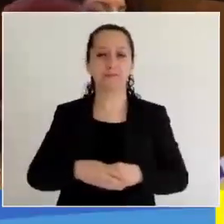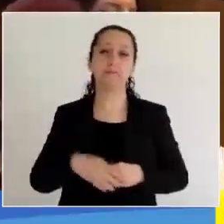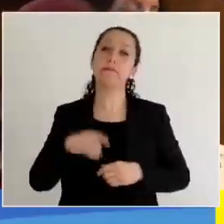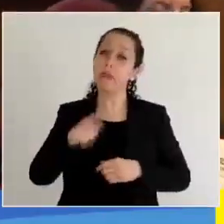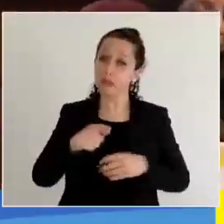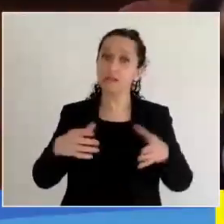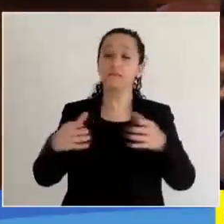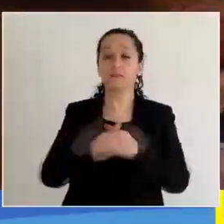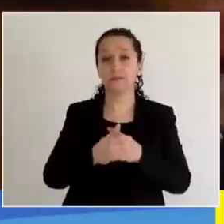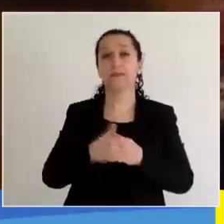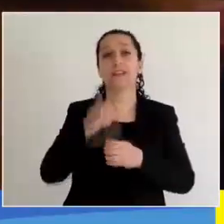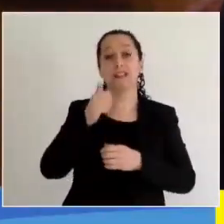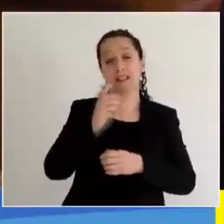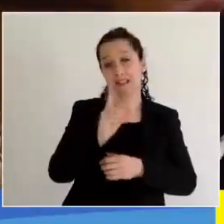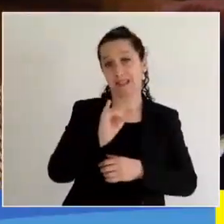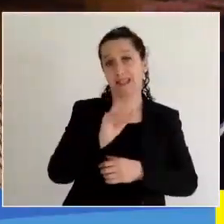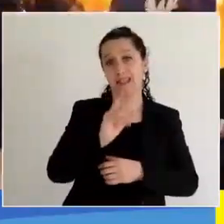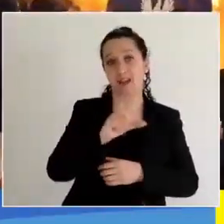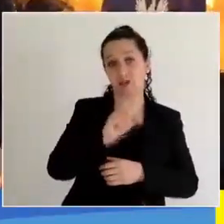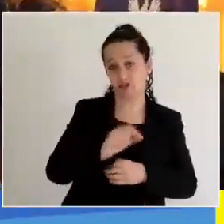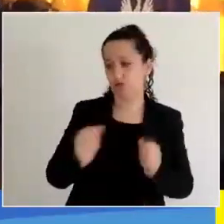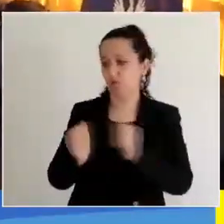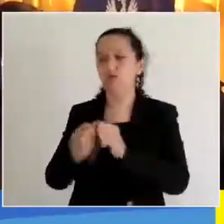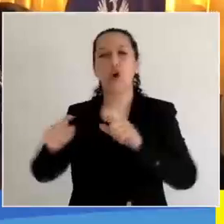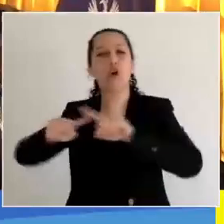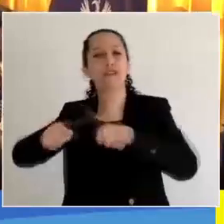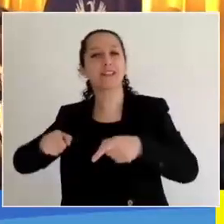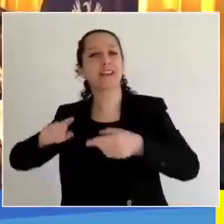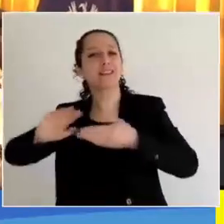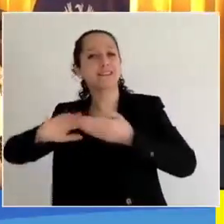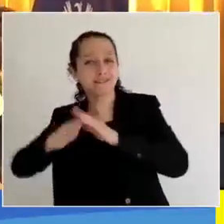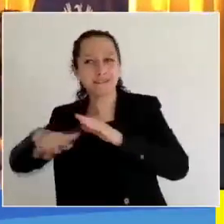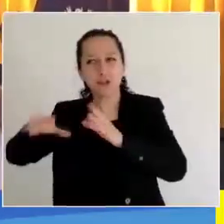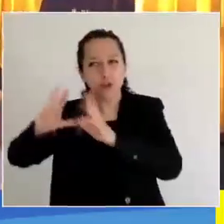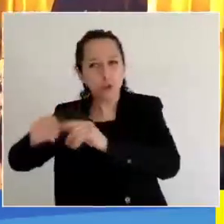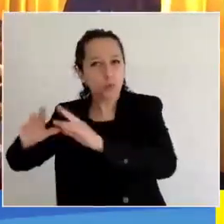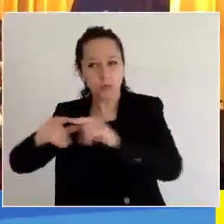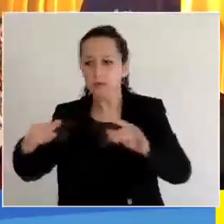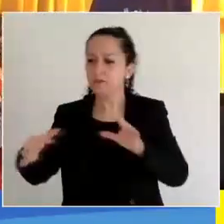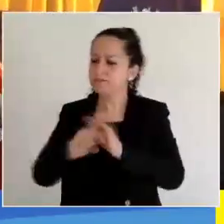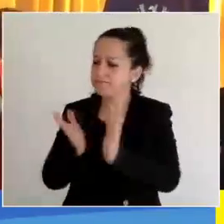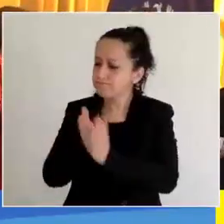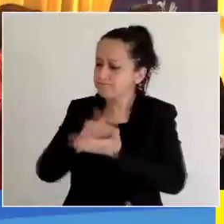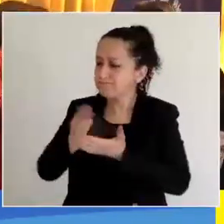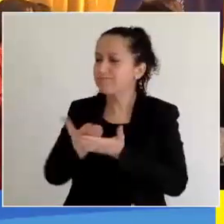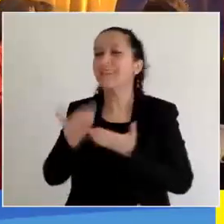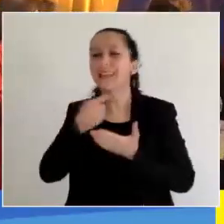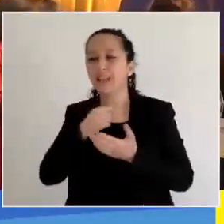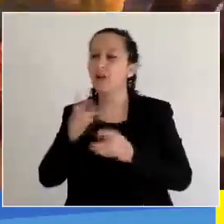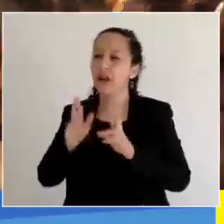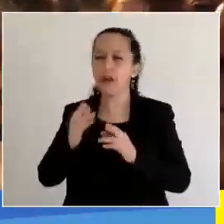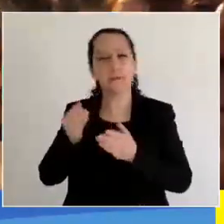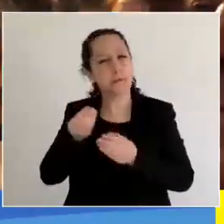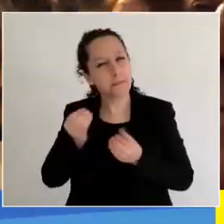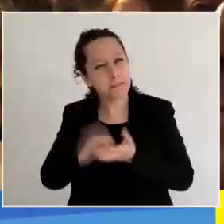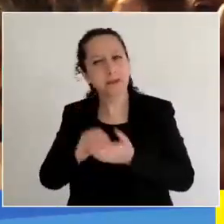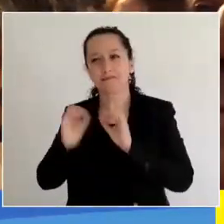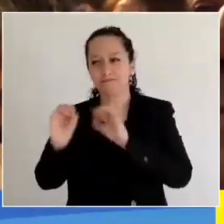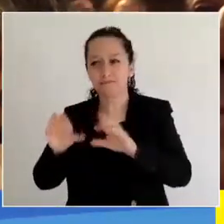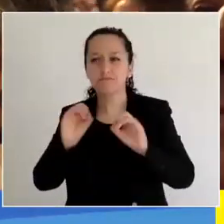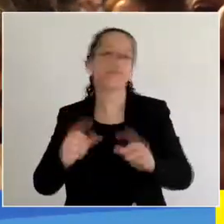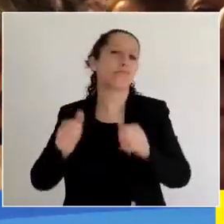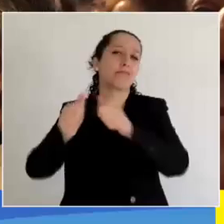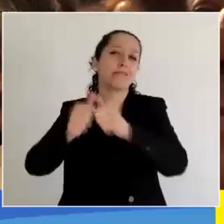fue organizada en conjunto entre la Dirección de Desarrollo Comunitario y la Oficina de Organizaciones Sociales, buscando de esta forma que dirigentes,